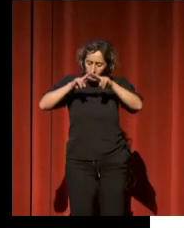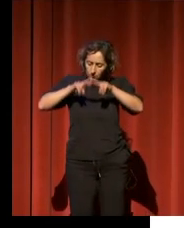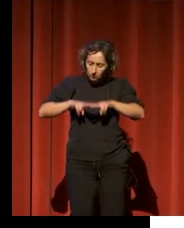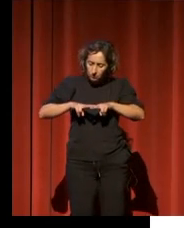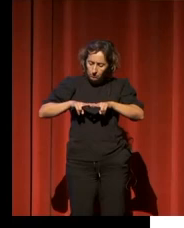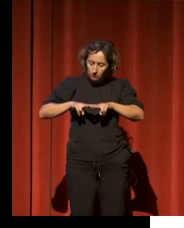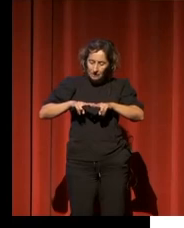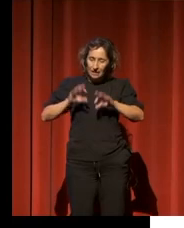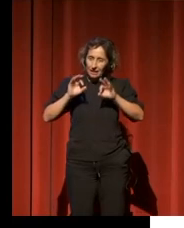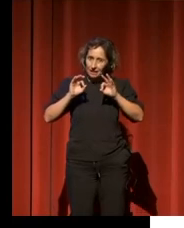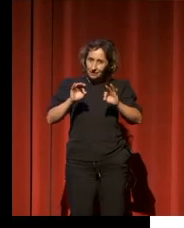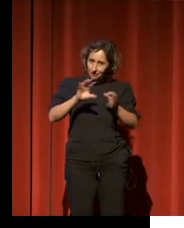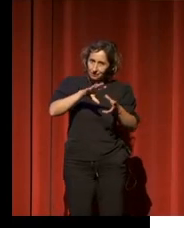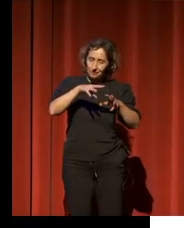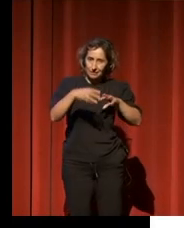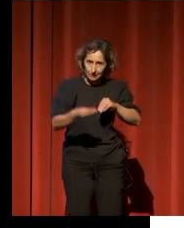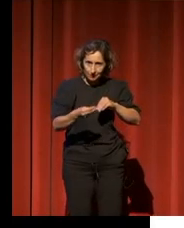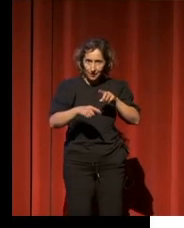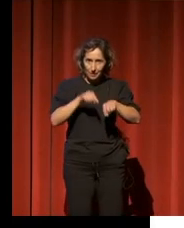el clic de la cuestión